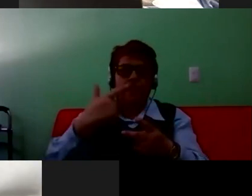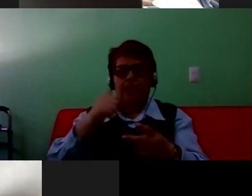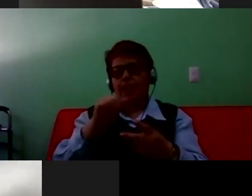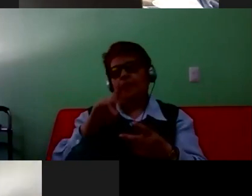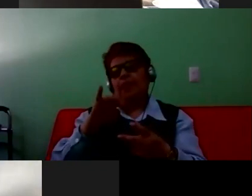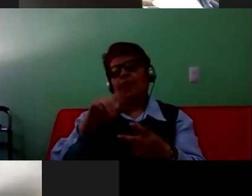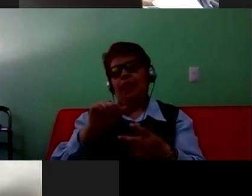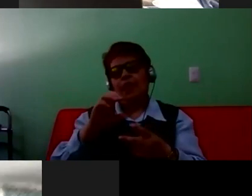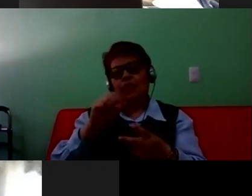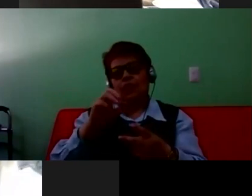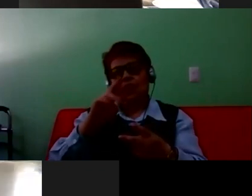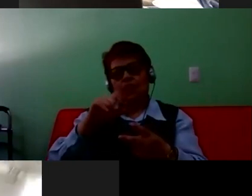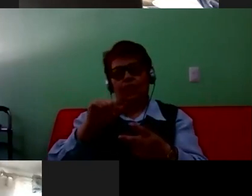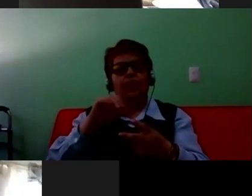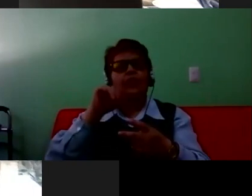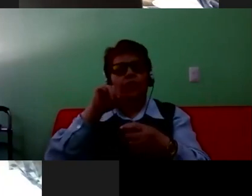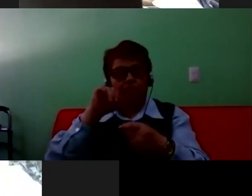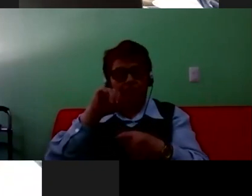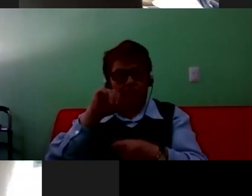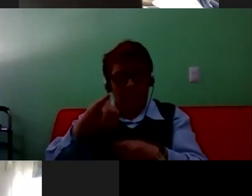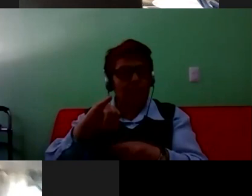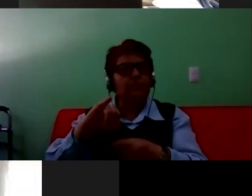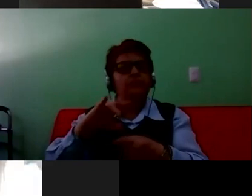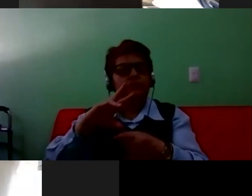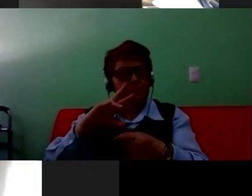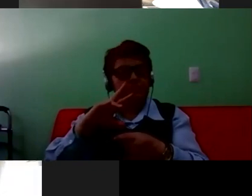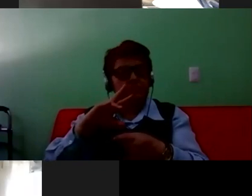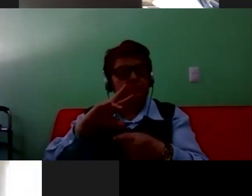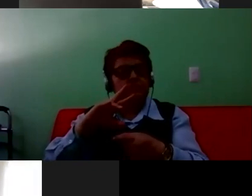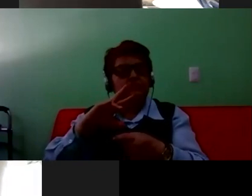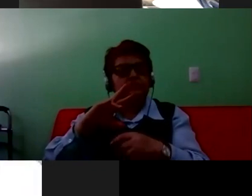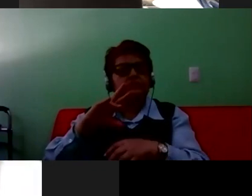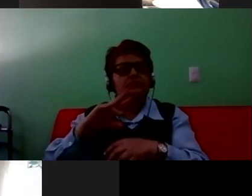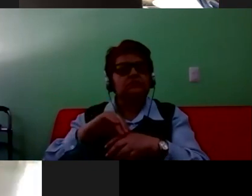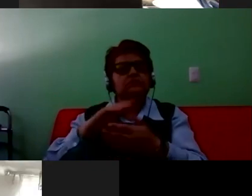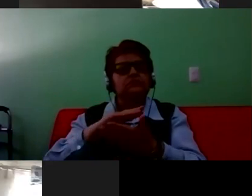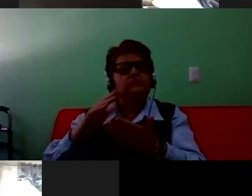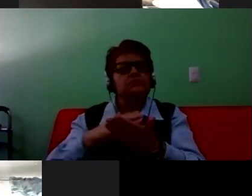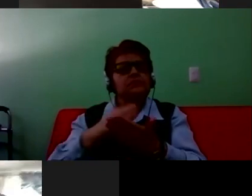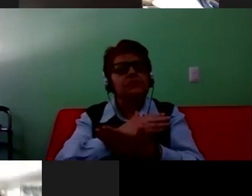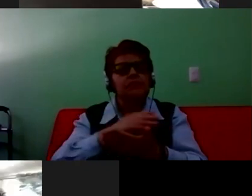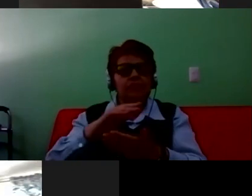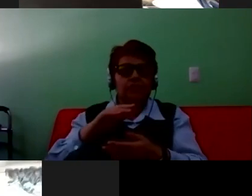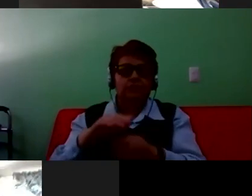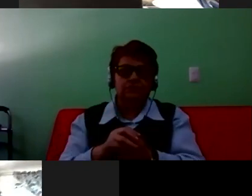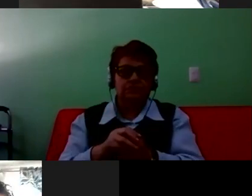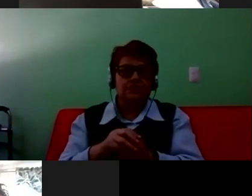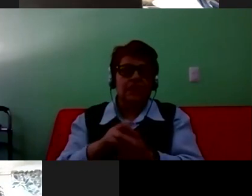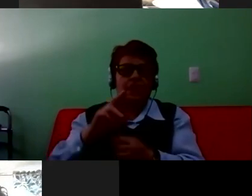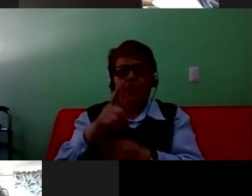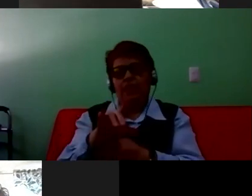Hernández. A favor de que se dispense la lectura. Gracias. Diputada Lilia Eugenia